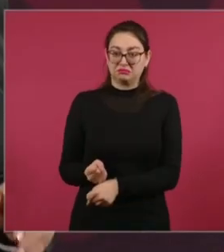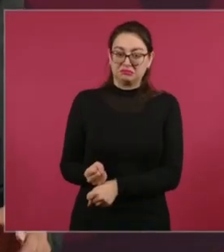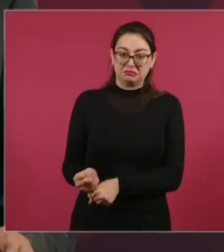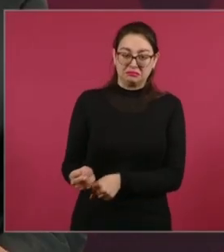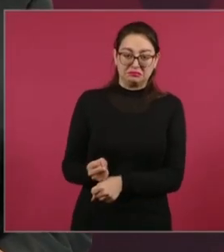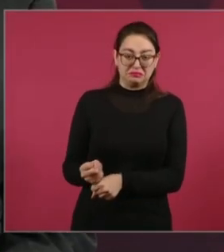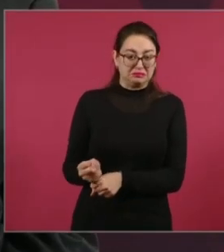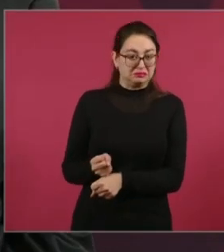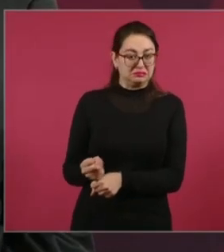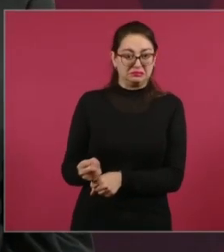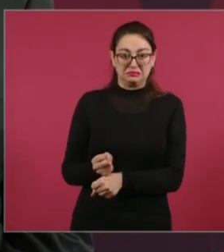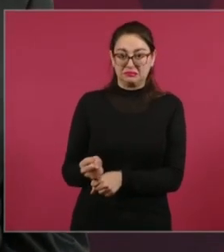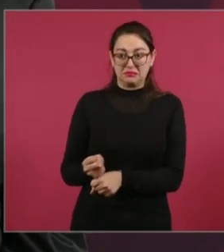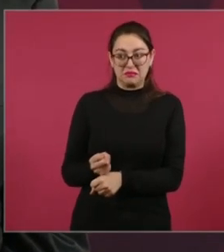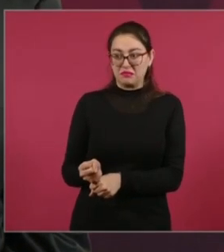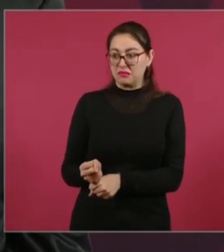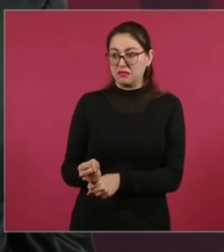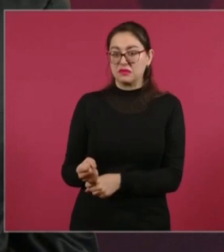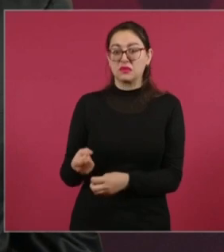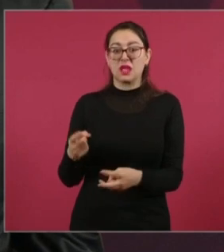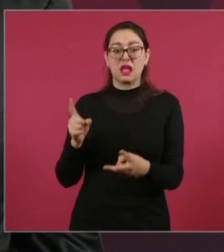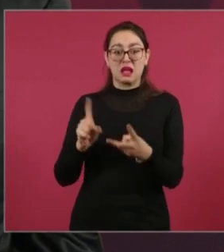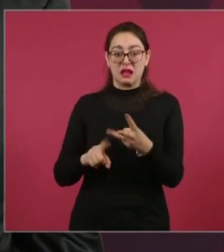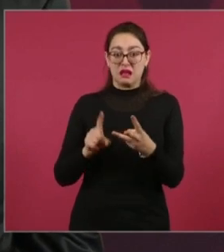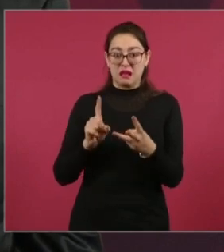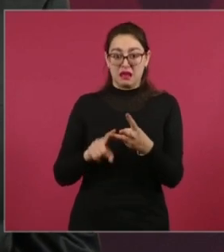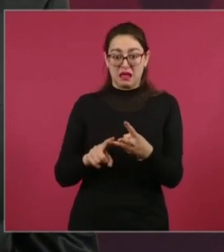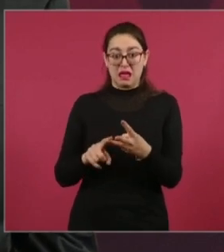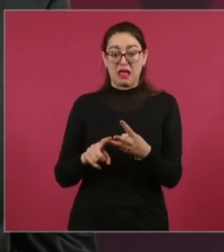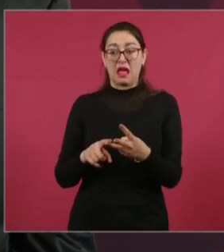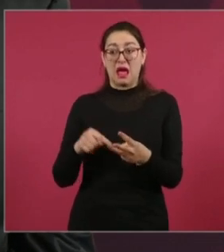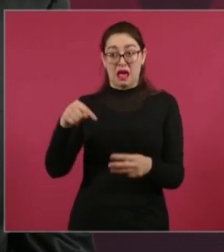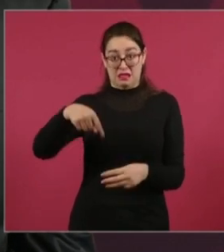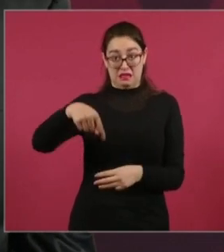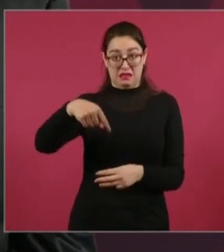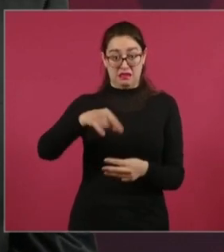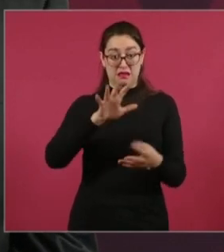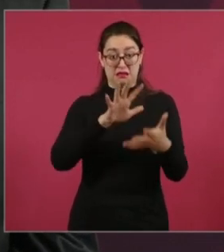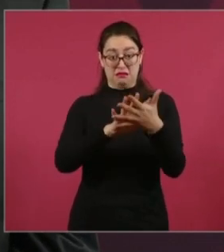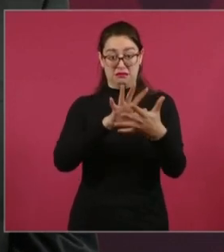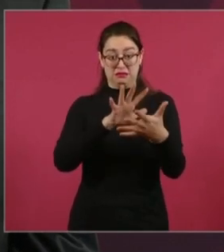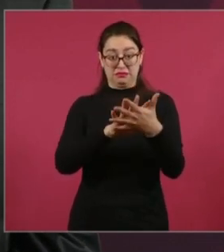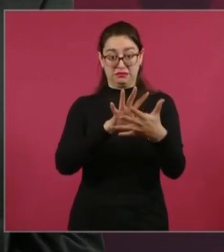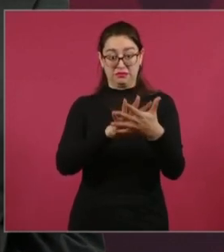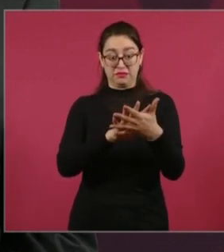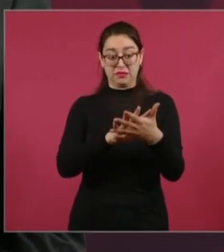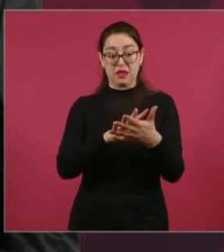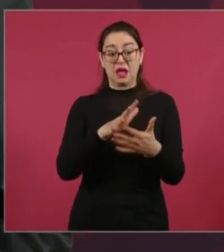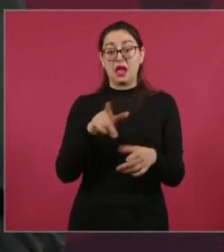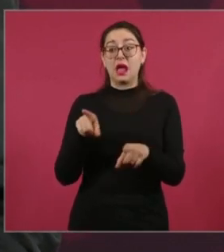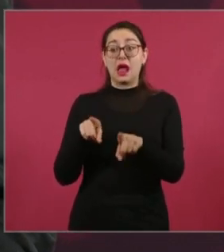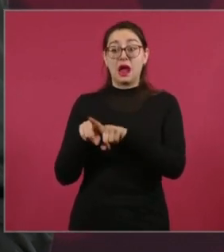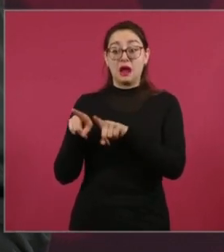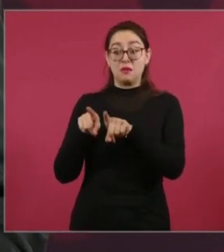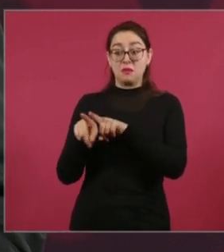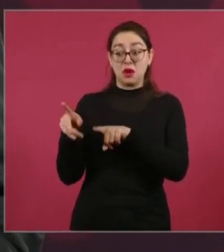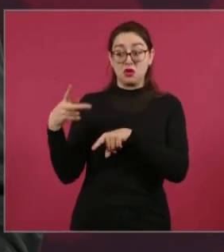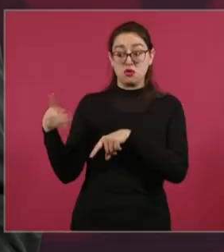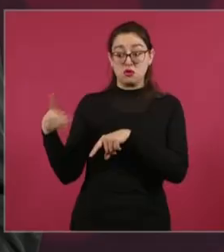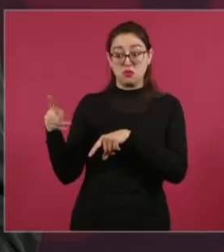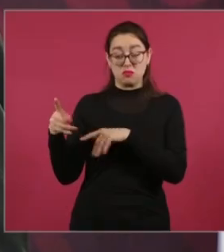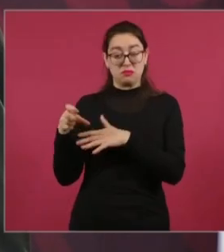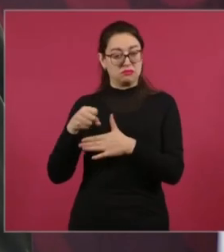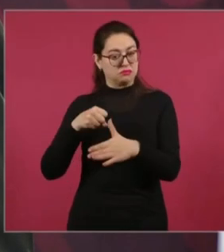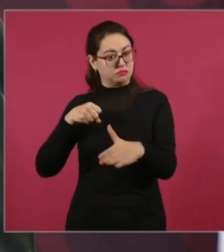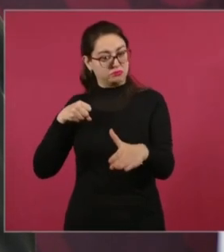hermano preso aquí en la intendencia, que ahora le llamamos la intendencia la la